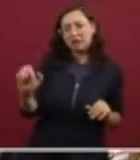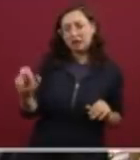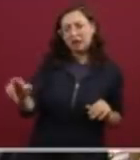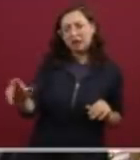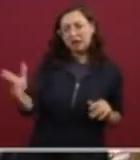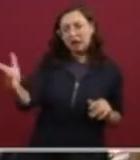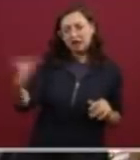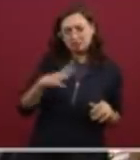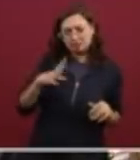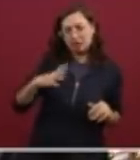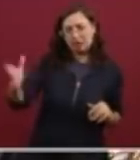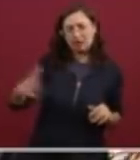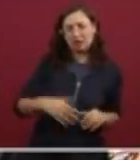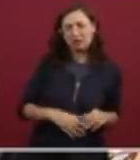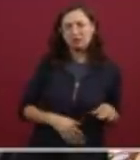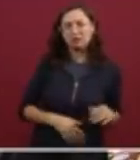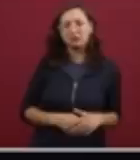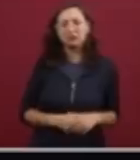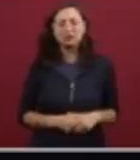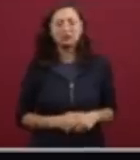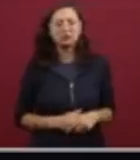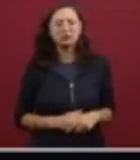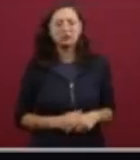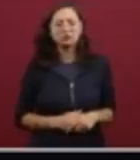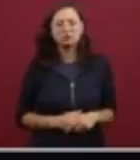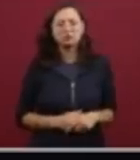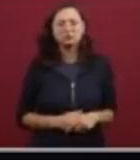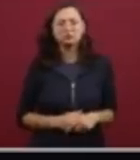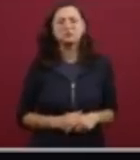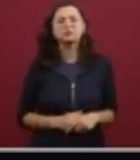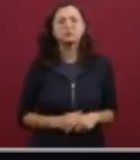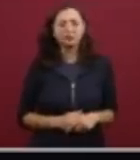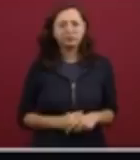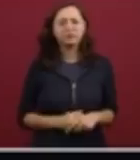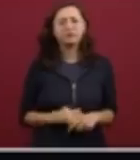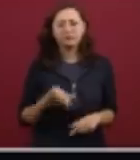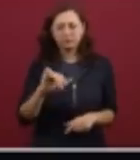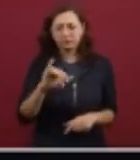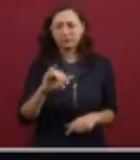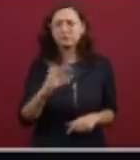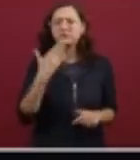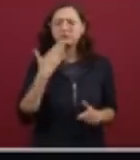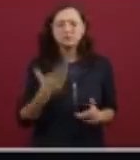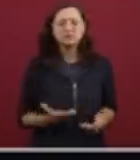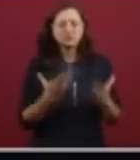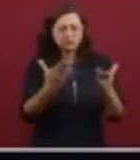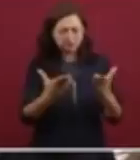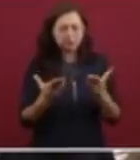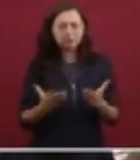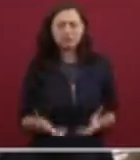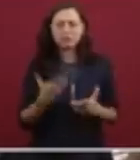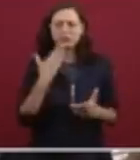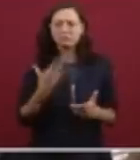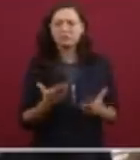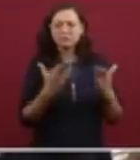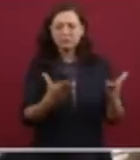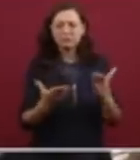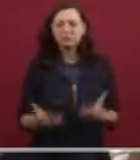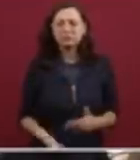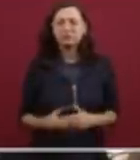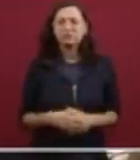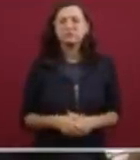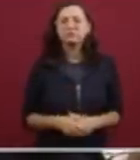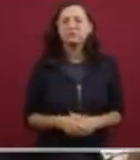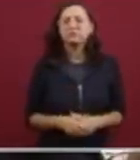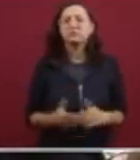El café cuando quiera, presidente. Sí, sí. Sí, y bienvenido aquí. Sí, bienvenido. Ahora